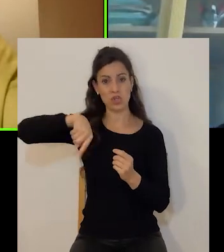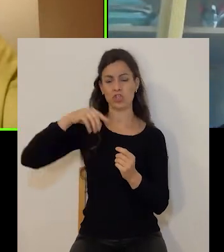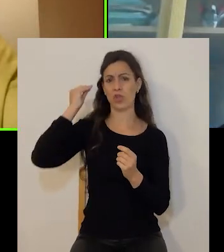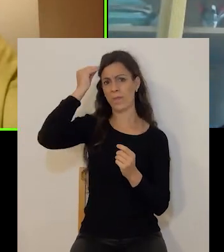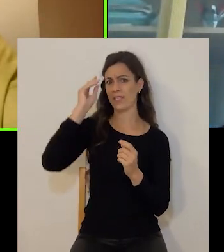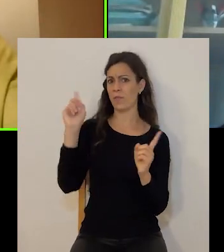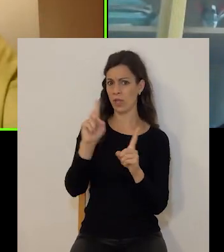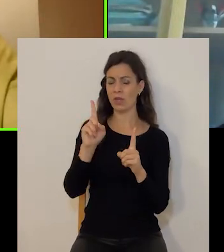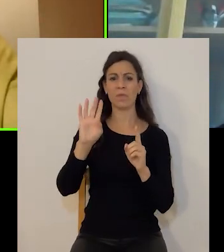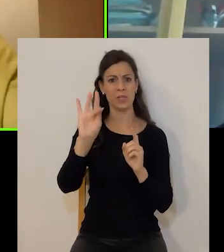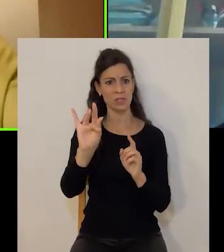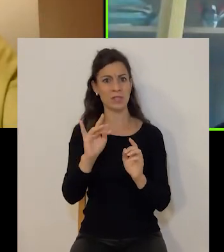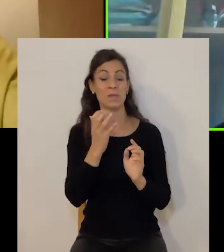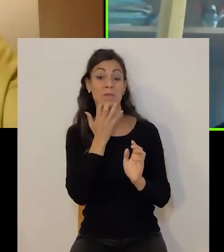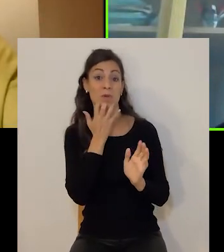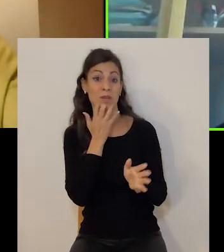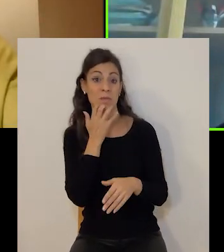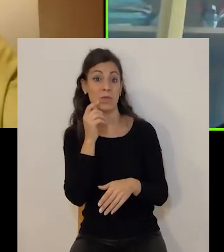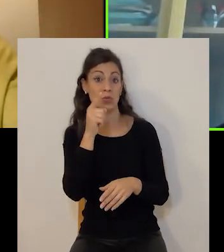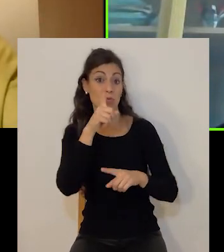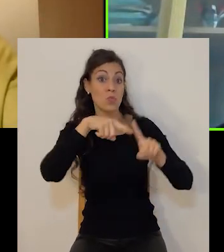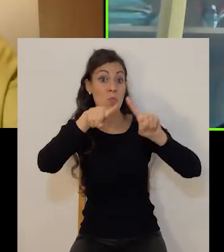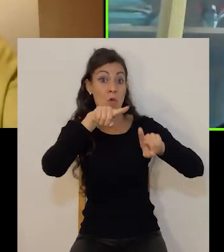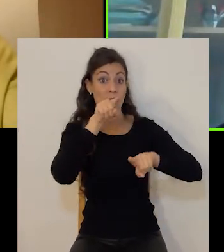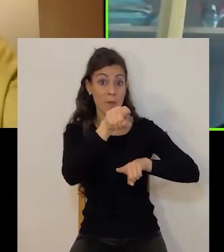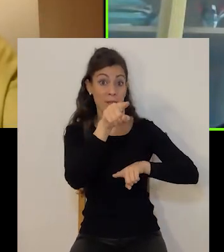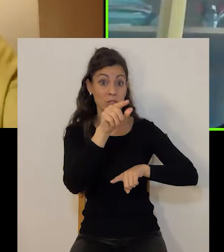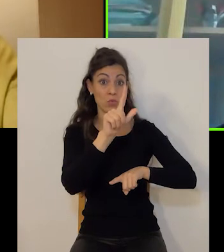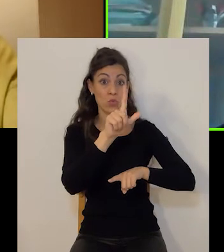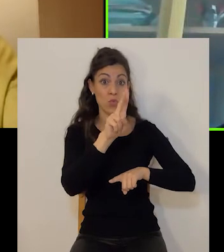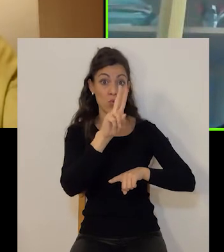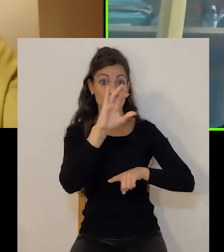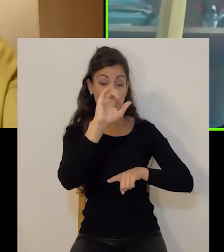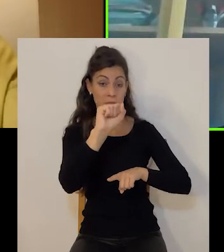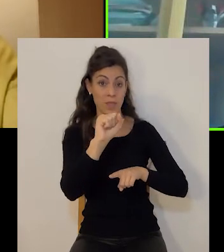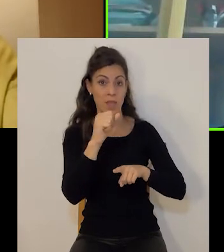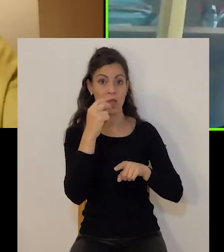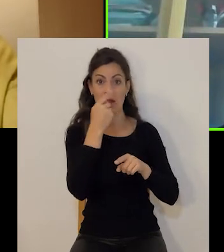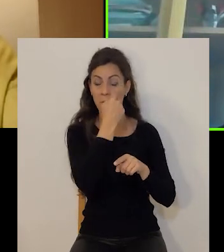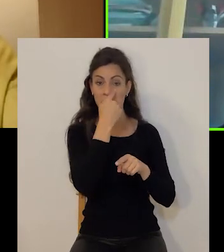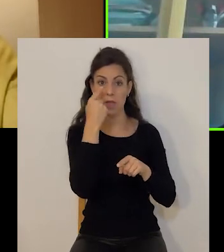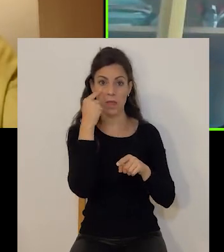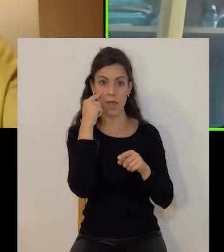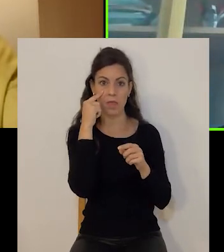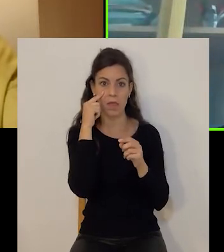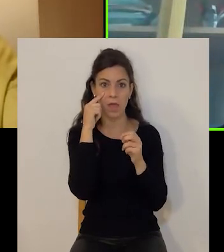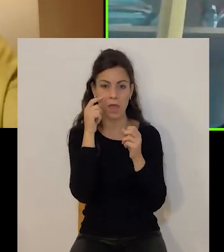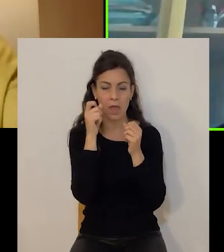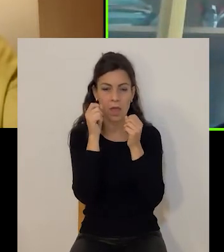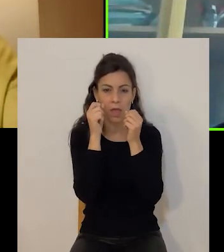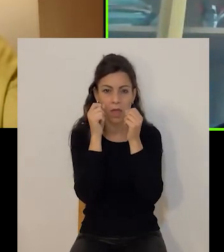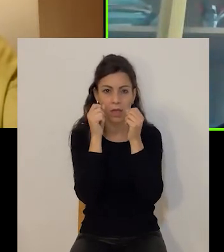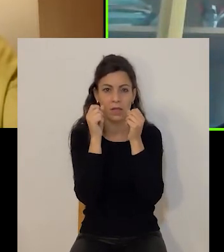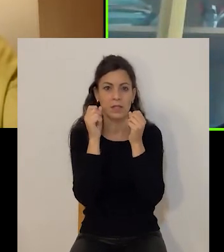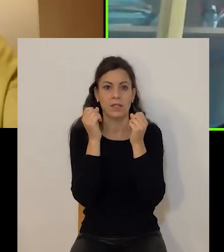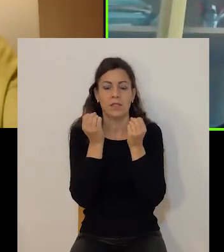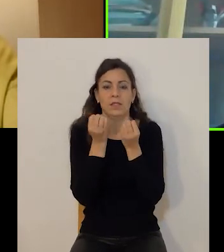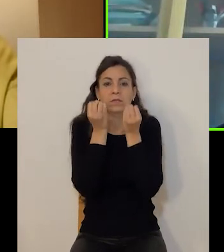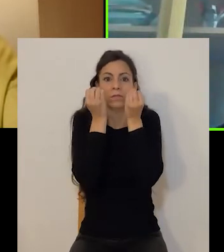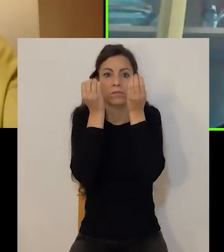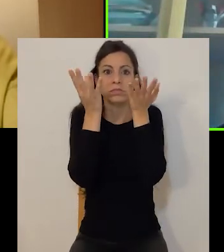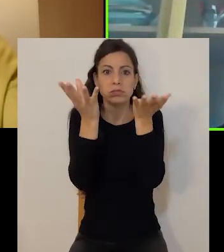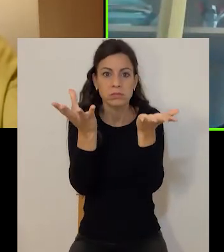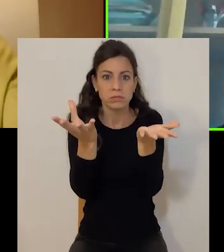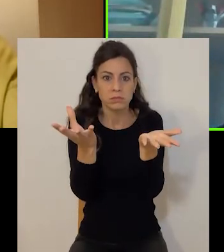mirada, Lucía, tú puedes tener un problema y tu mirada transmite. No podemos